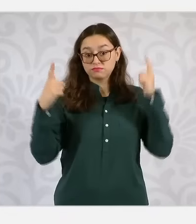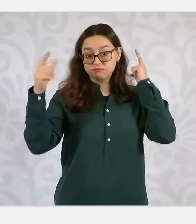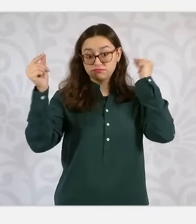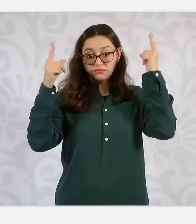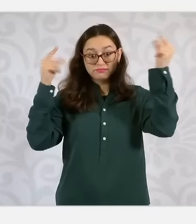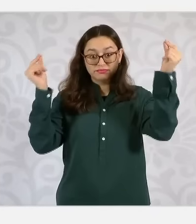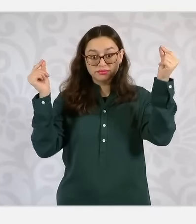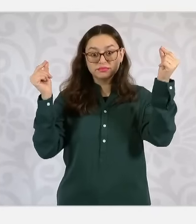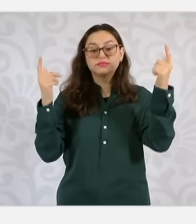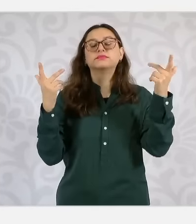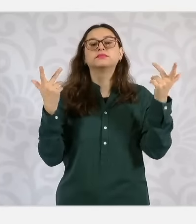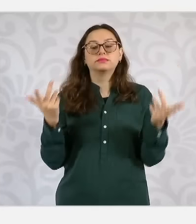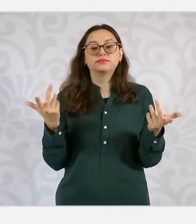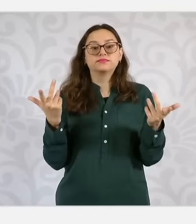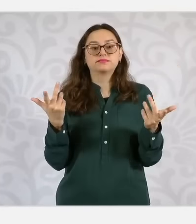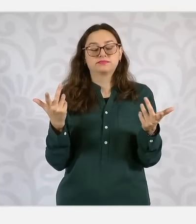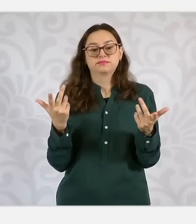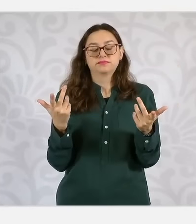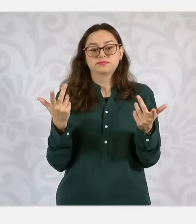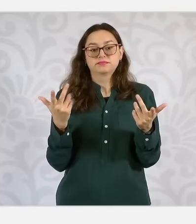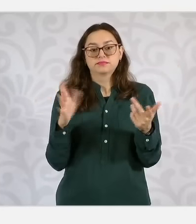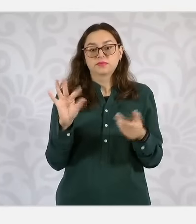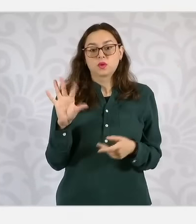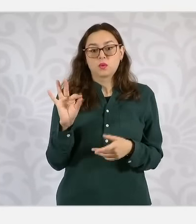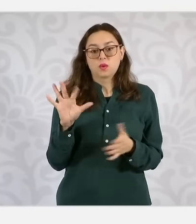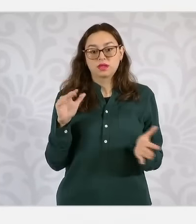otras carreras y